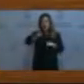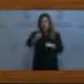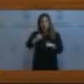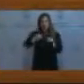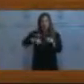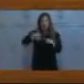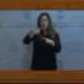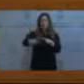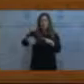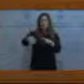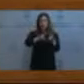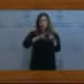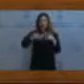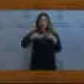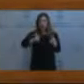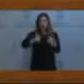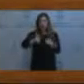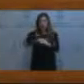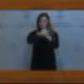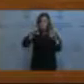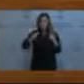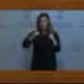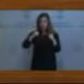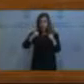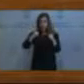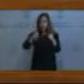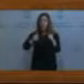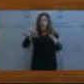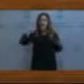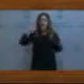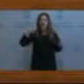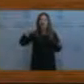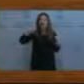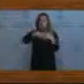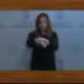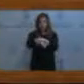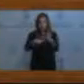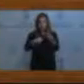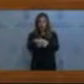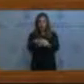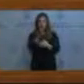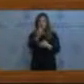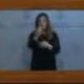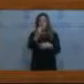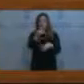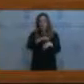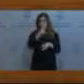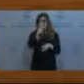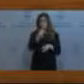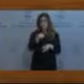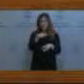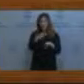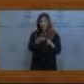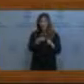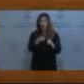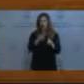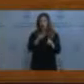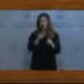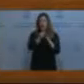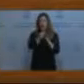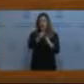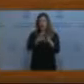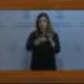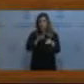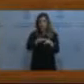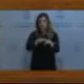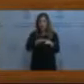Interterritorial de Salud se va a plantear la inclusión de la podología en la cartera básica. La segunda medida, la que